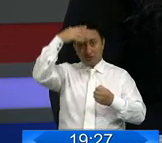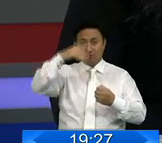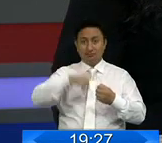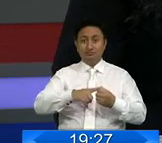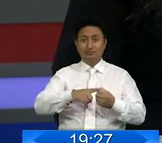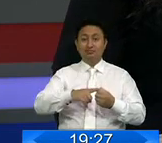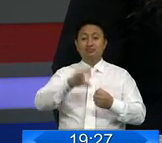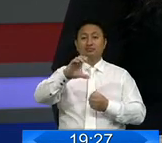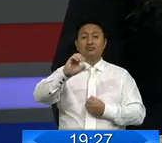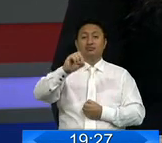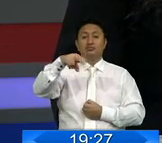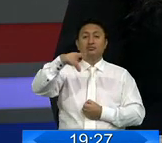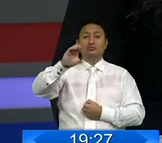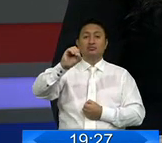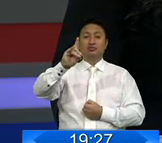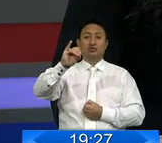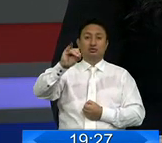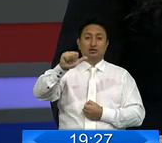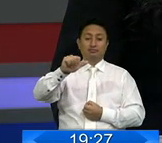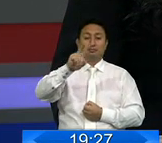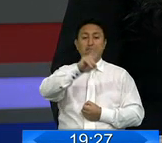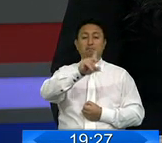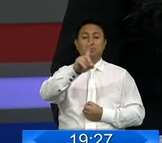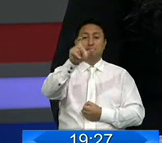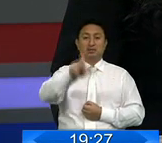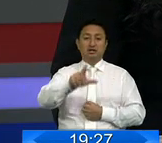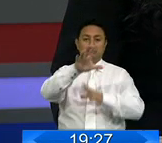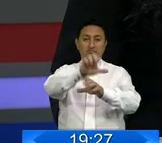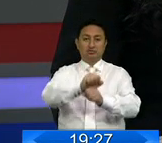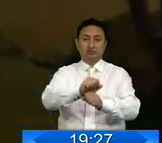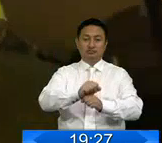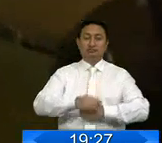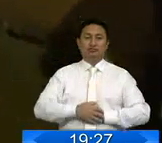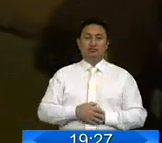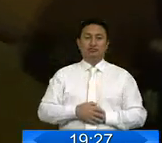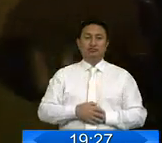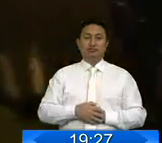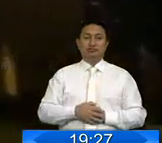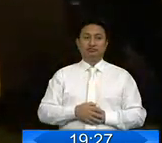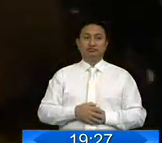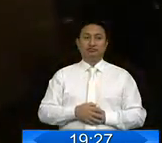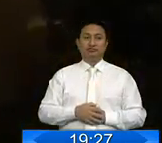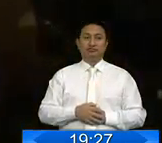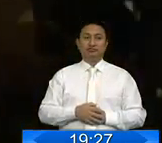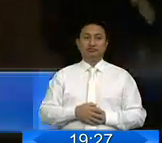La Concordia. En total, 21 personas fueron detenidas.